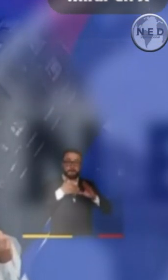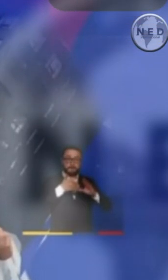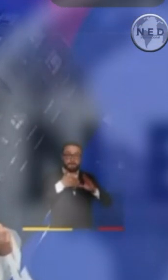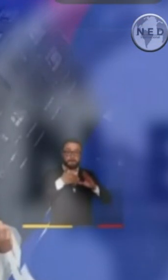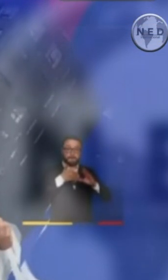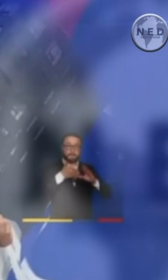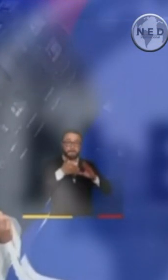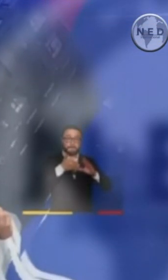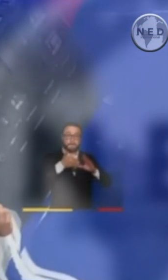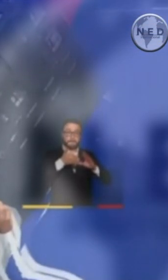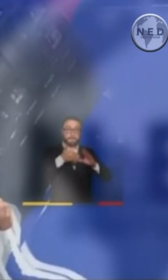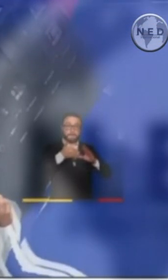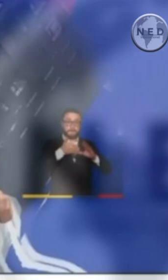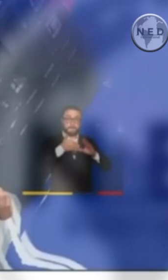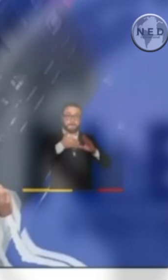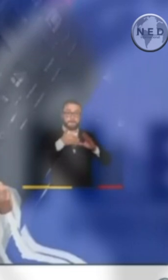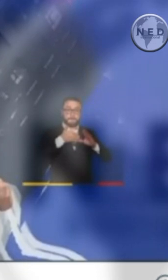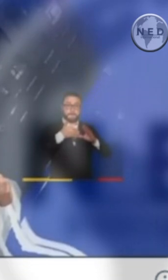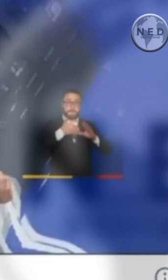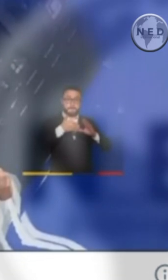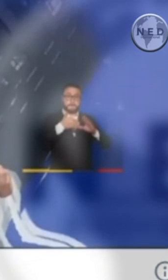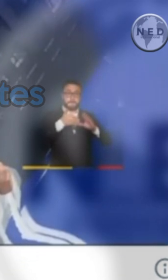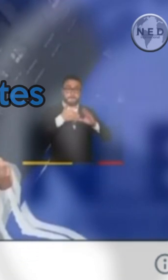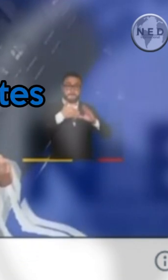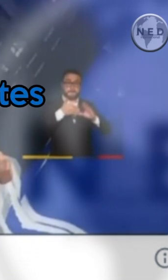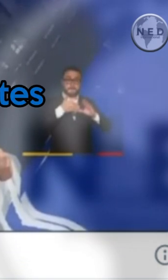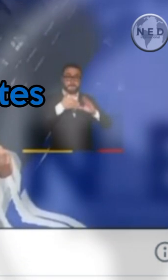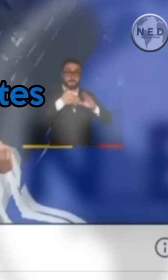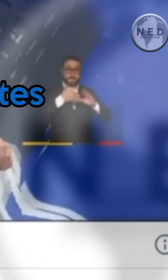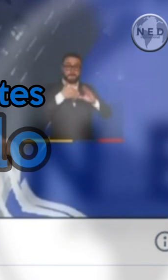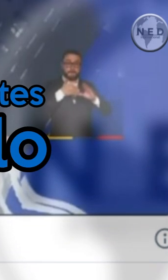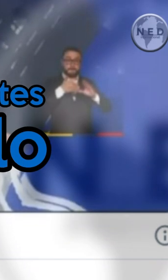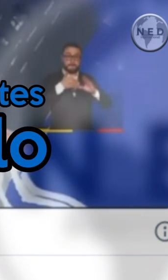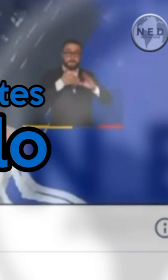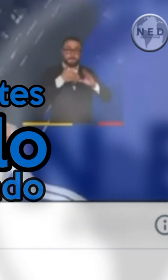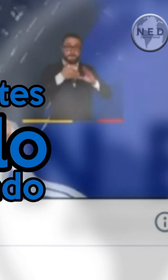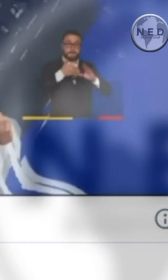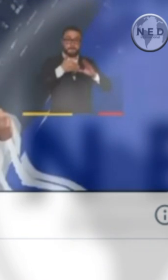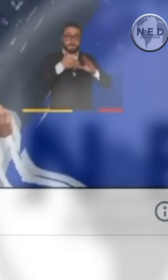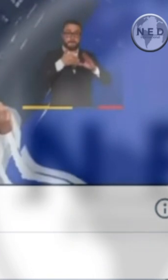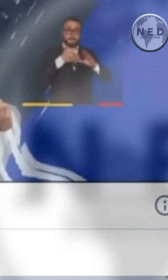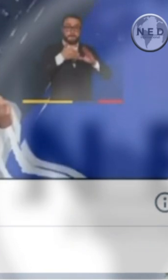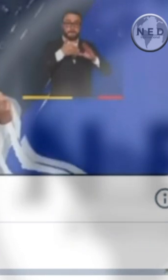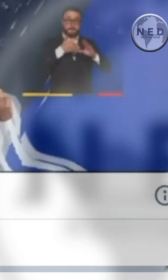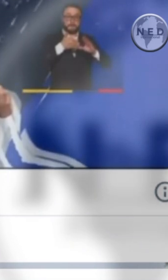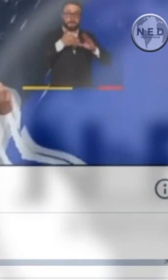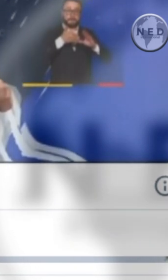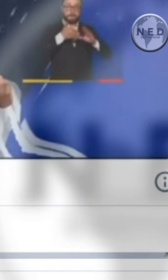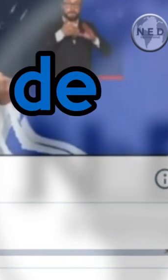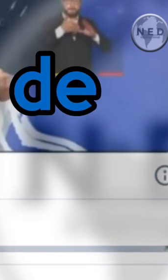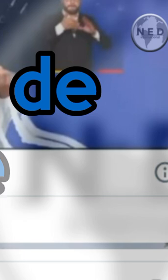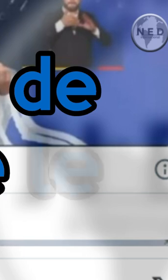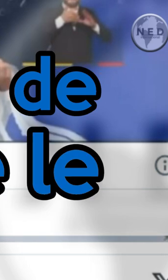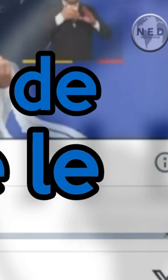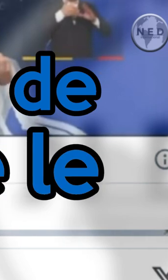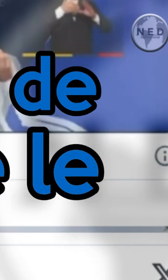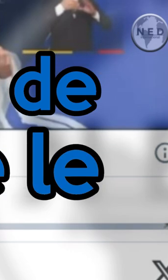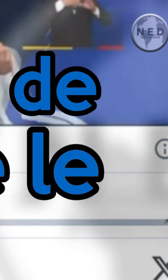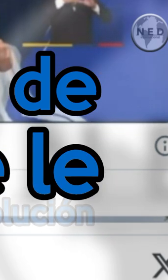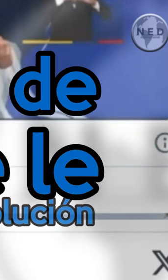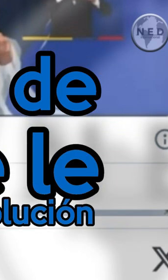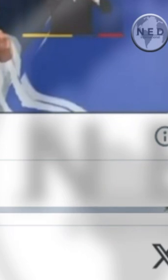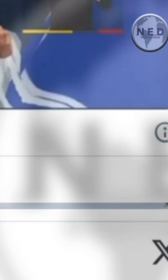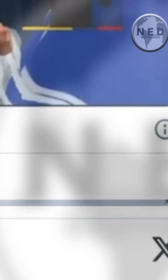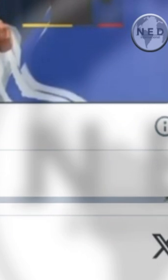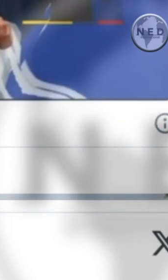no sea el del gran rico. Sin embargo, dijo que los ignorantes no saben lo que están desatando. A un golpe de Estado se le responde con